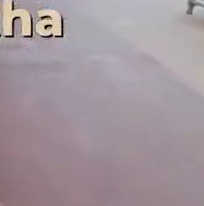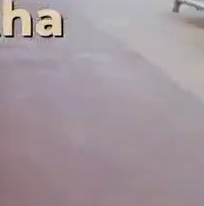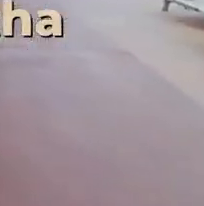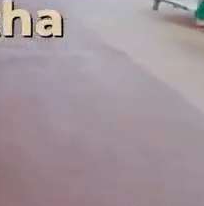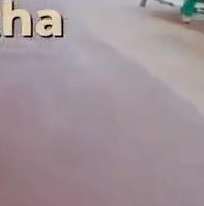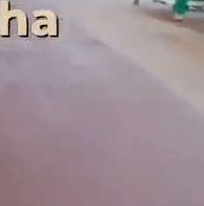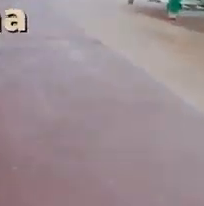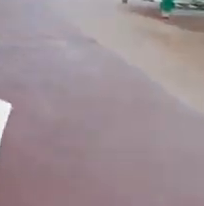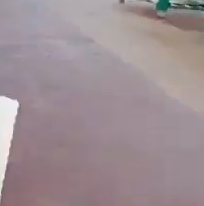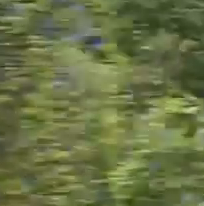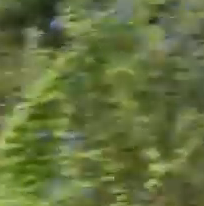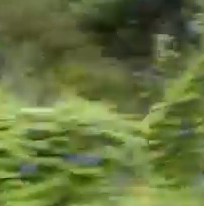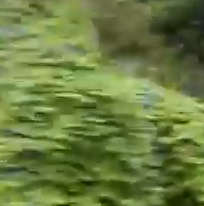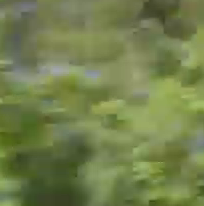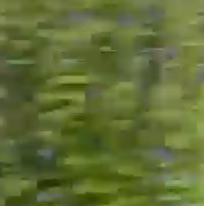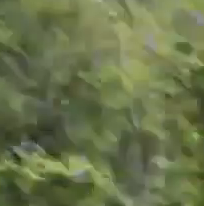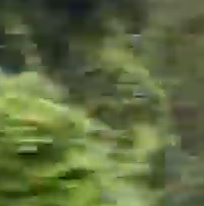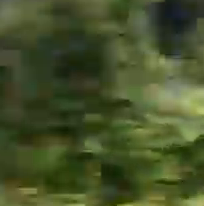Ágata en Oaxaca.